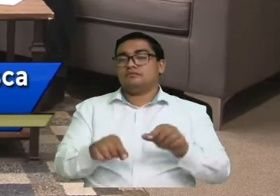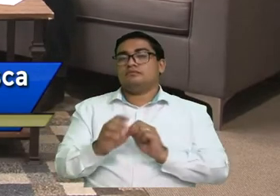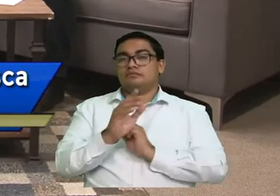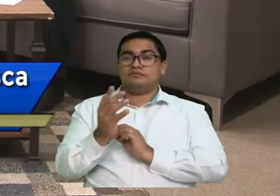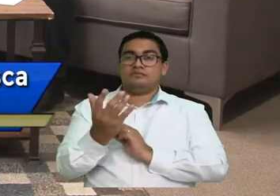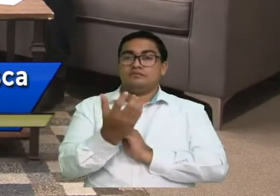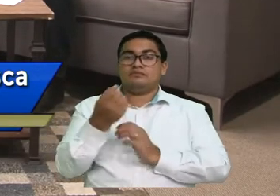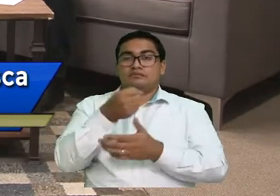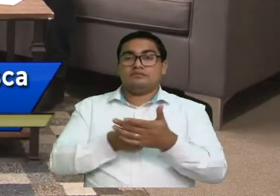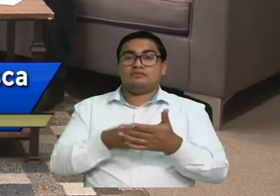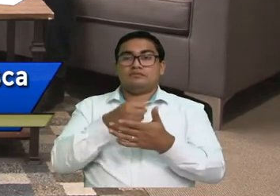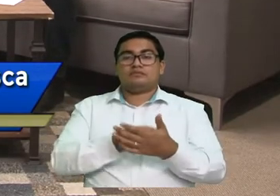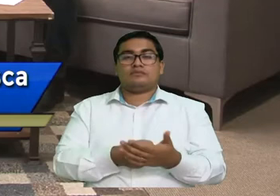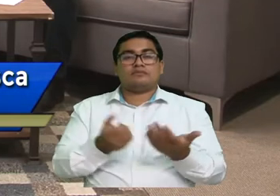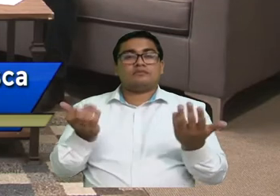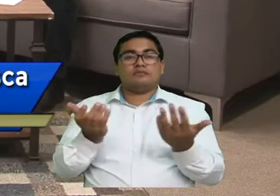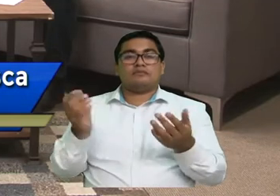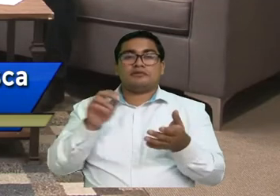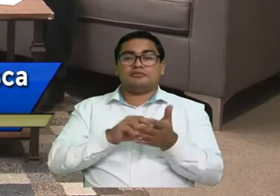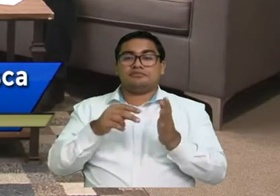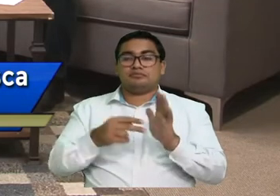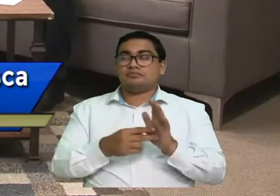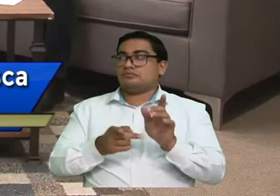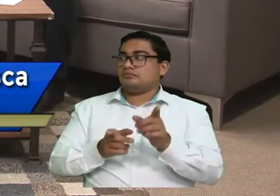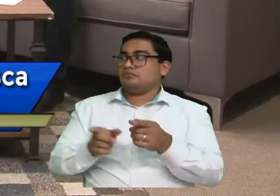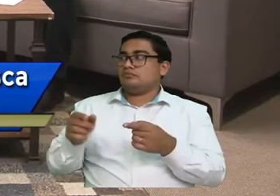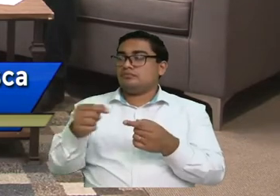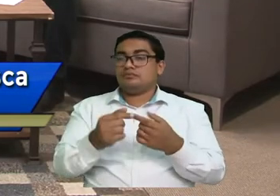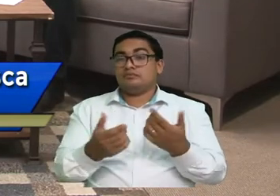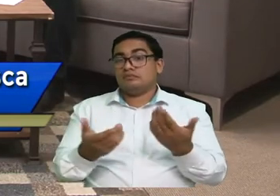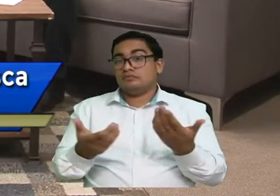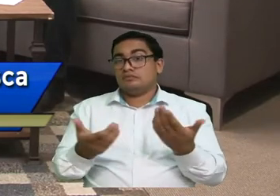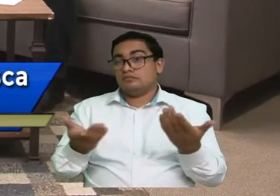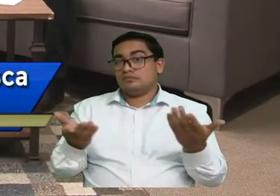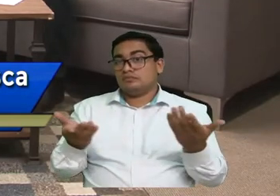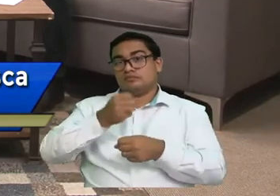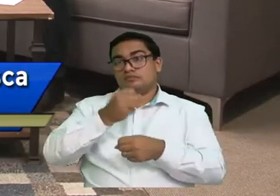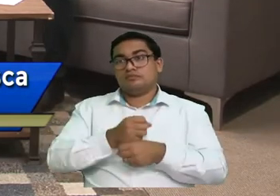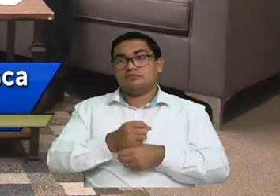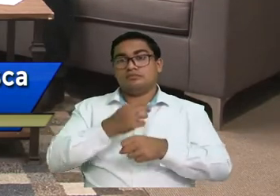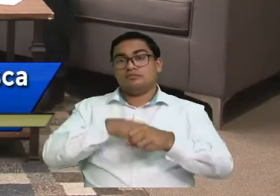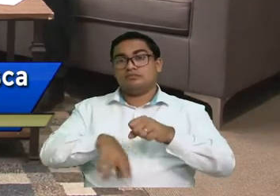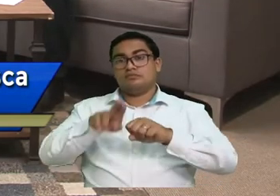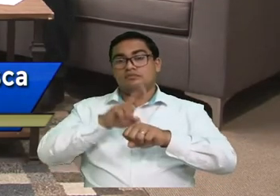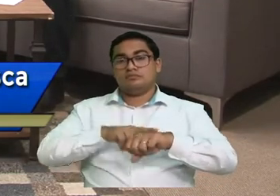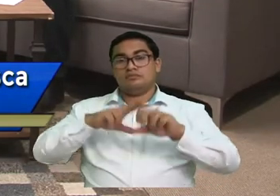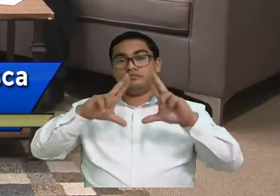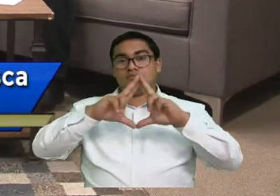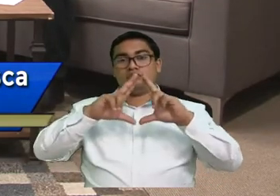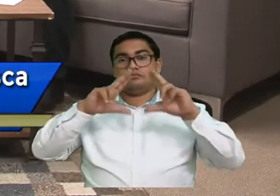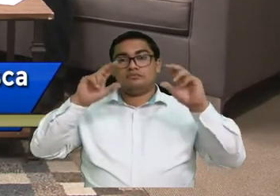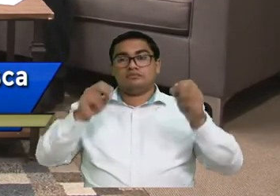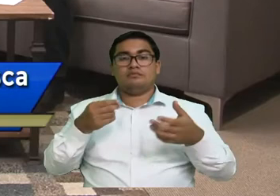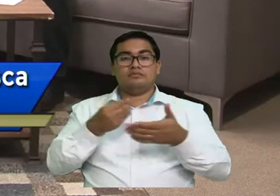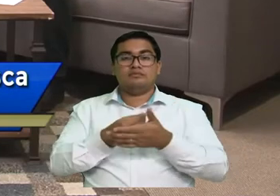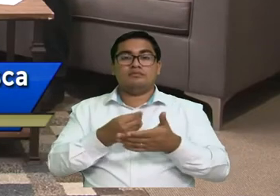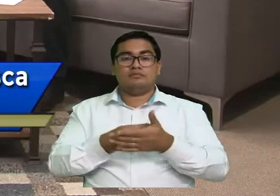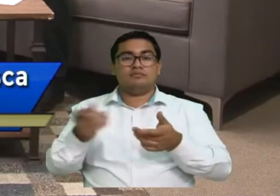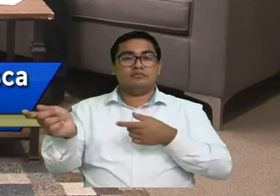parte de una estrategia articulada como Sistema Nacional de Producción, Consumo y